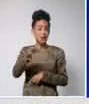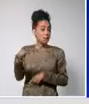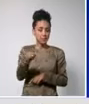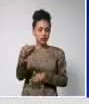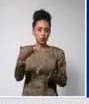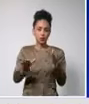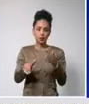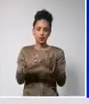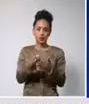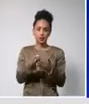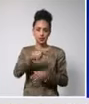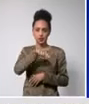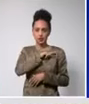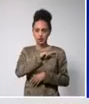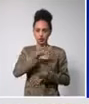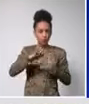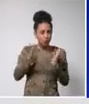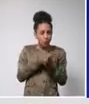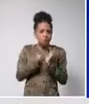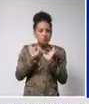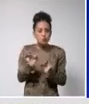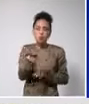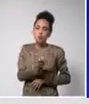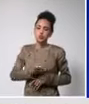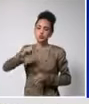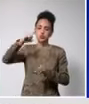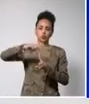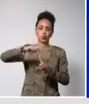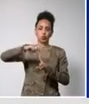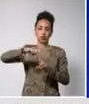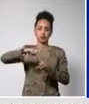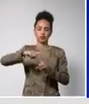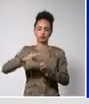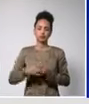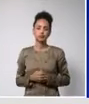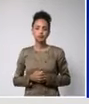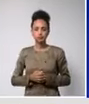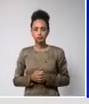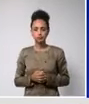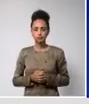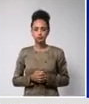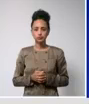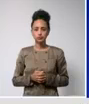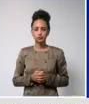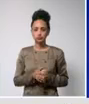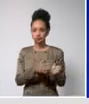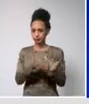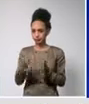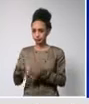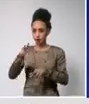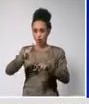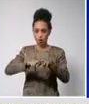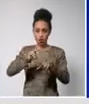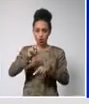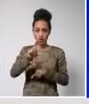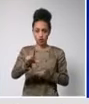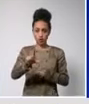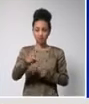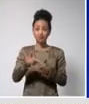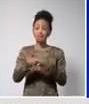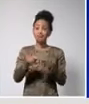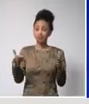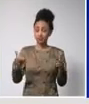anterior, y todos en el municipio cabecera. Holguín incrementa en comparación con la jornada anterior